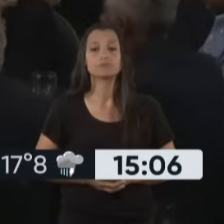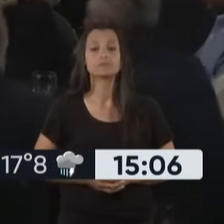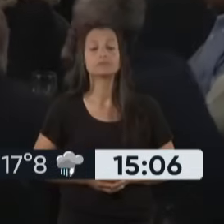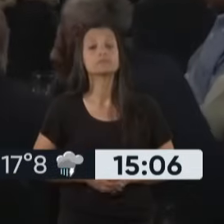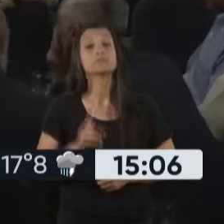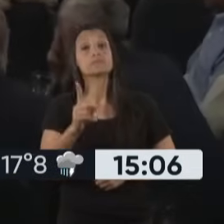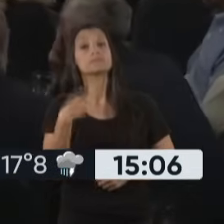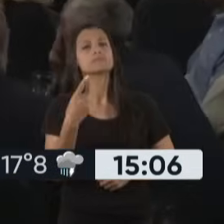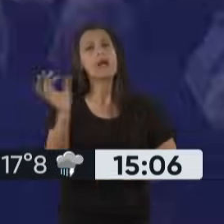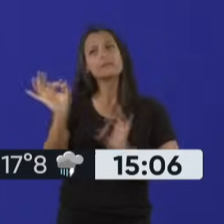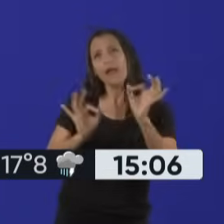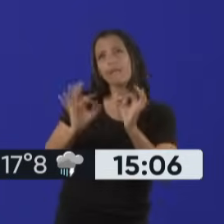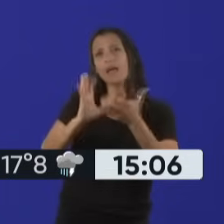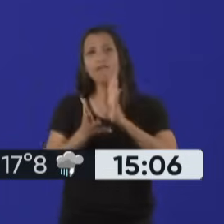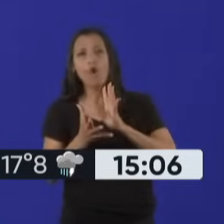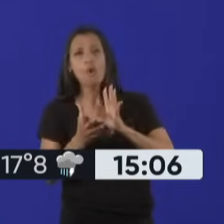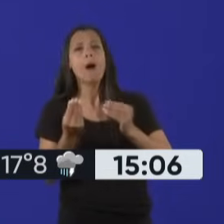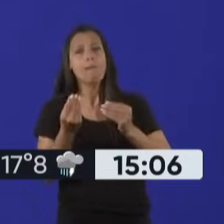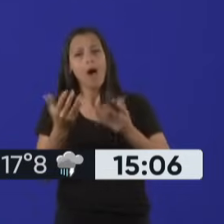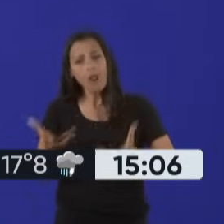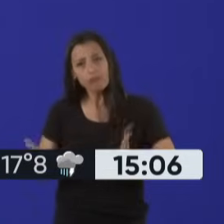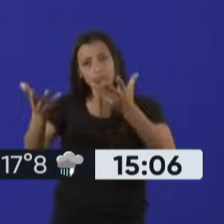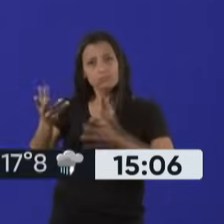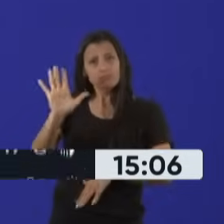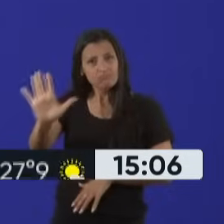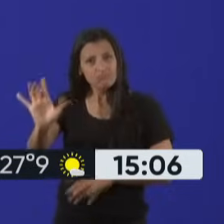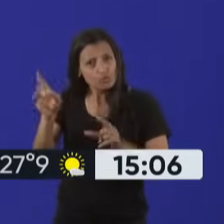Pero nuestra estrategia de crecimiento no se queda ahí.